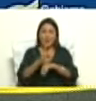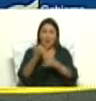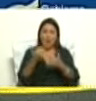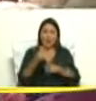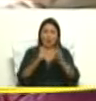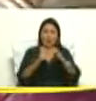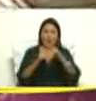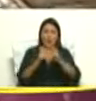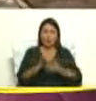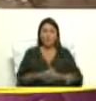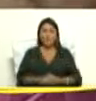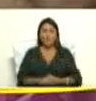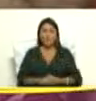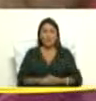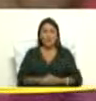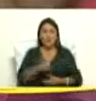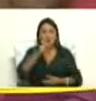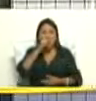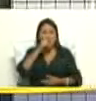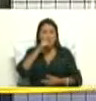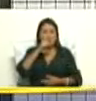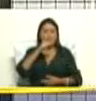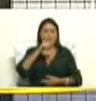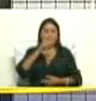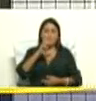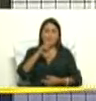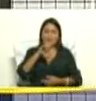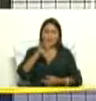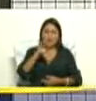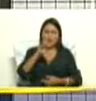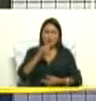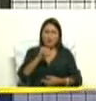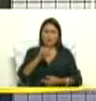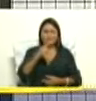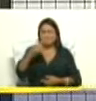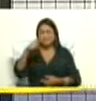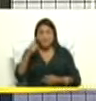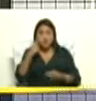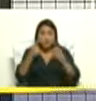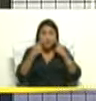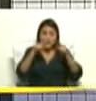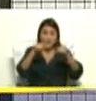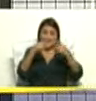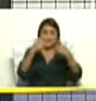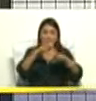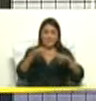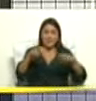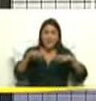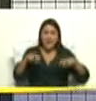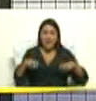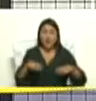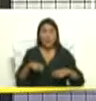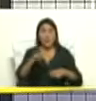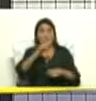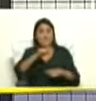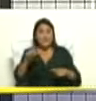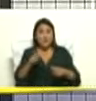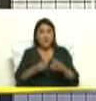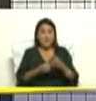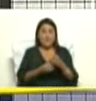Trujillo Pedro Carreño vielma Mora entre los que puedo ver aquí Somos la generación